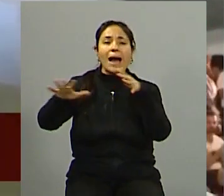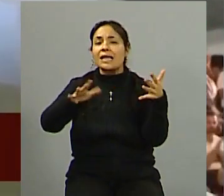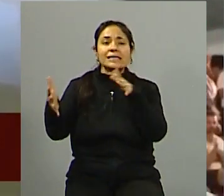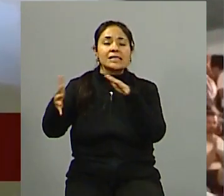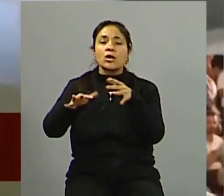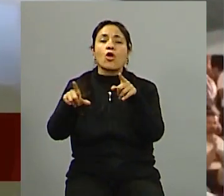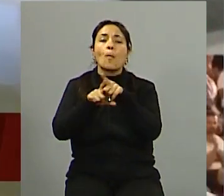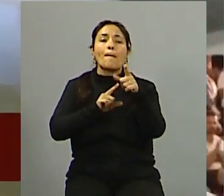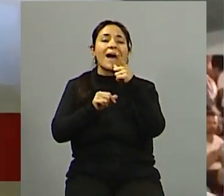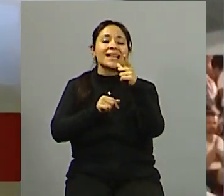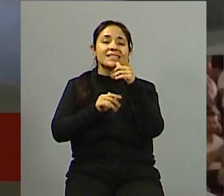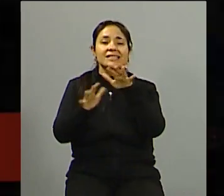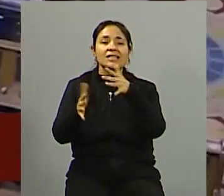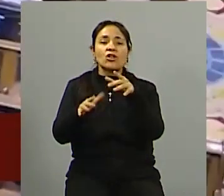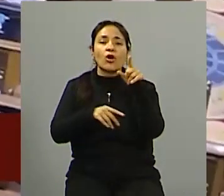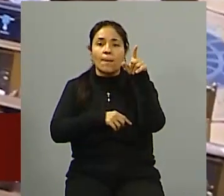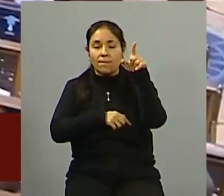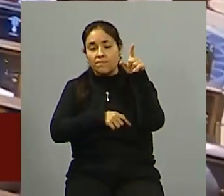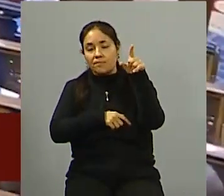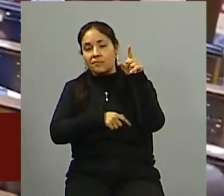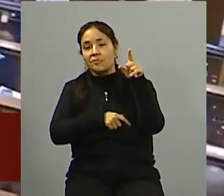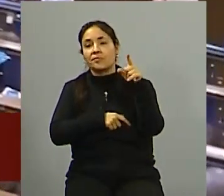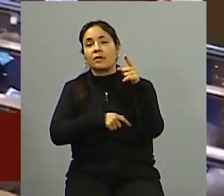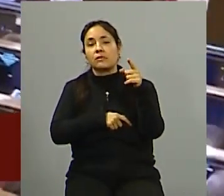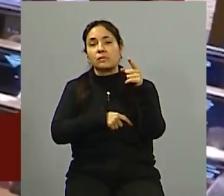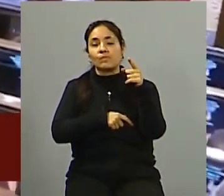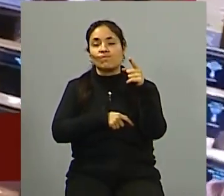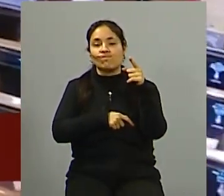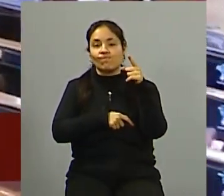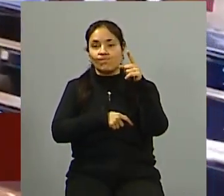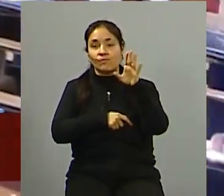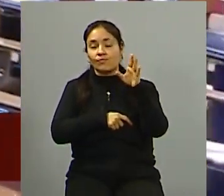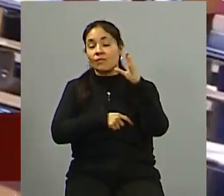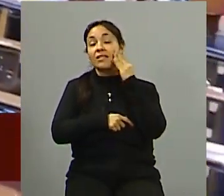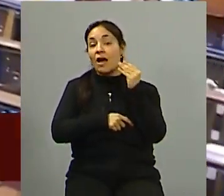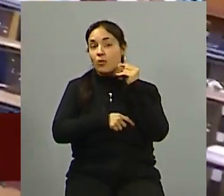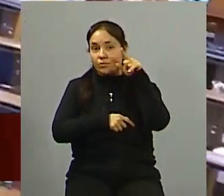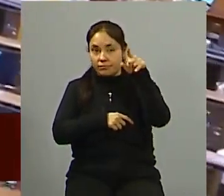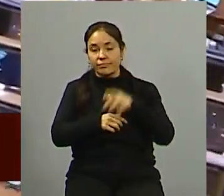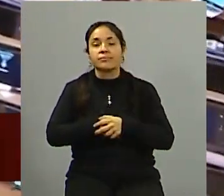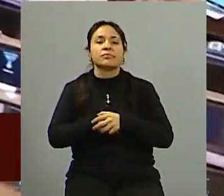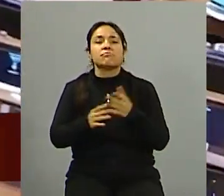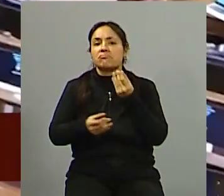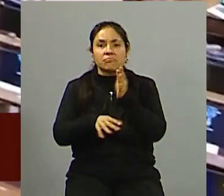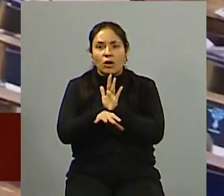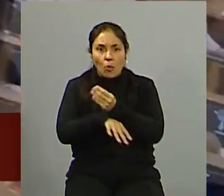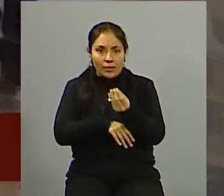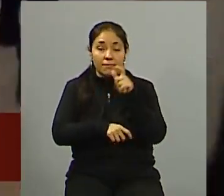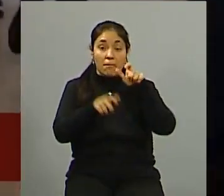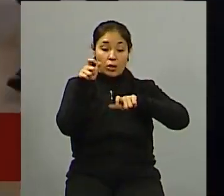británico, ¿sí? Con algunas diferencias, claro, pero bastante al británico. ¿En qué consiste, lisianamente? Van los